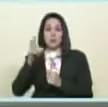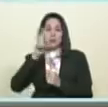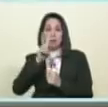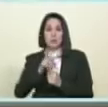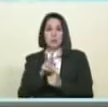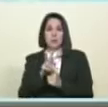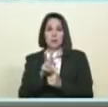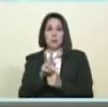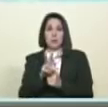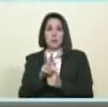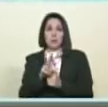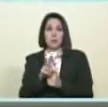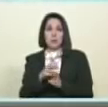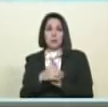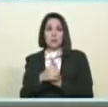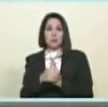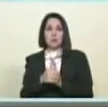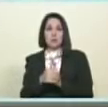Venezuela